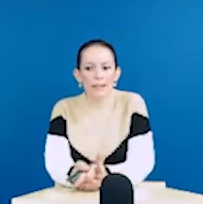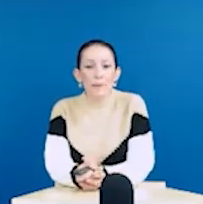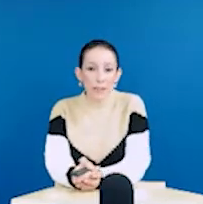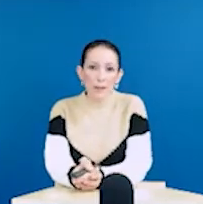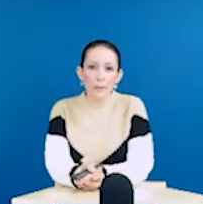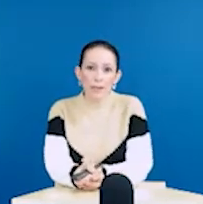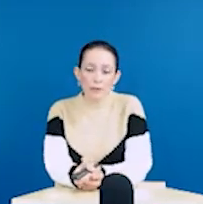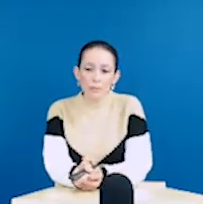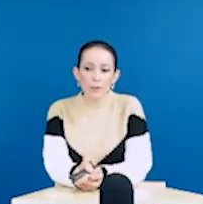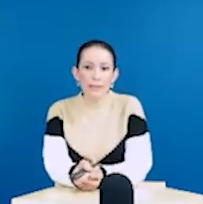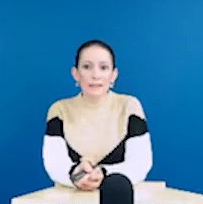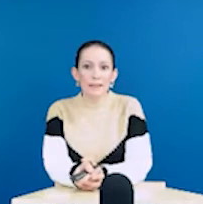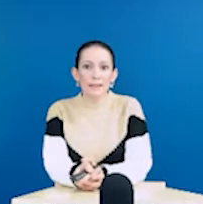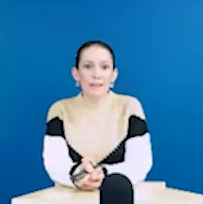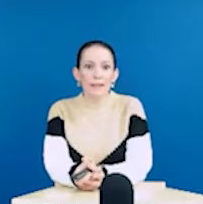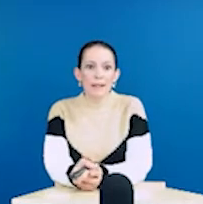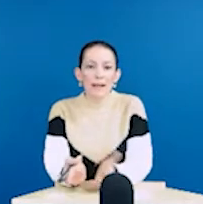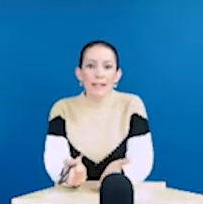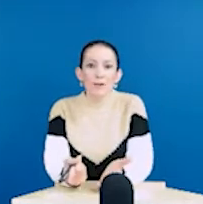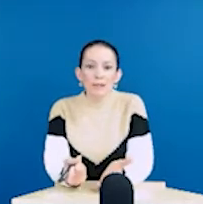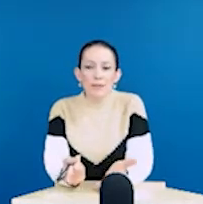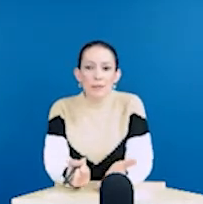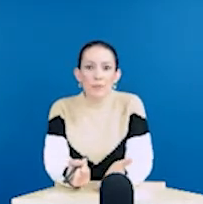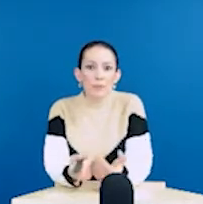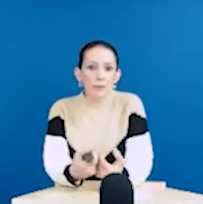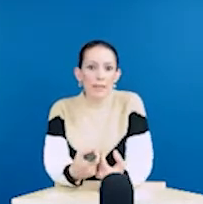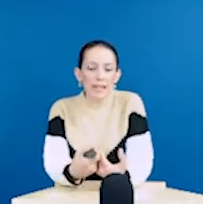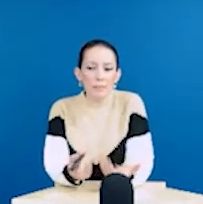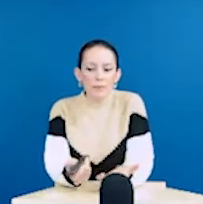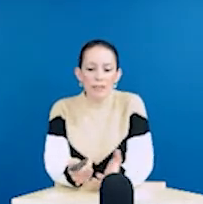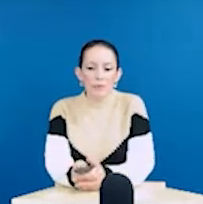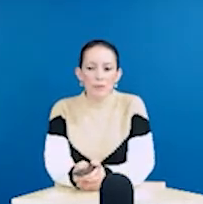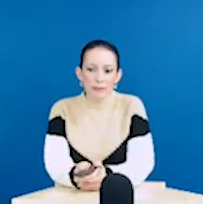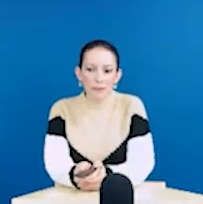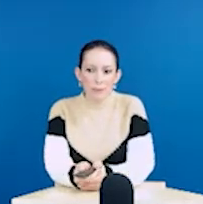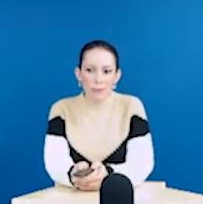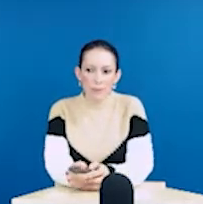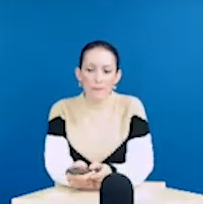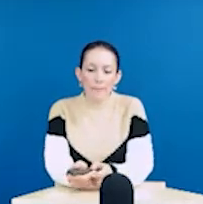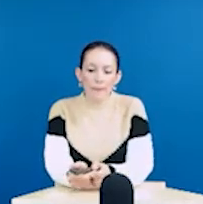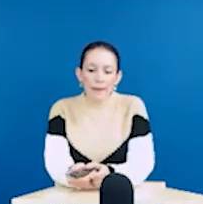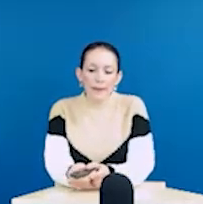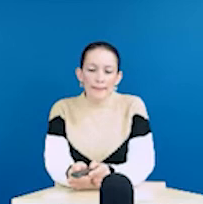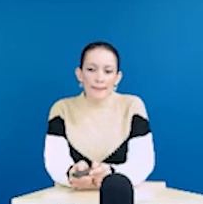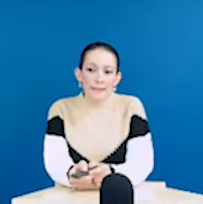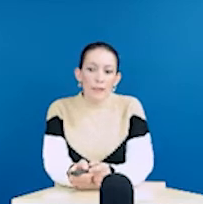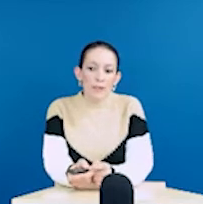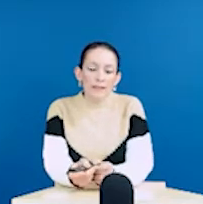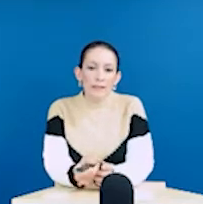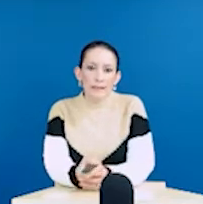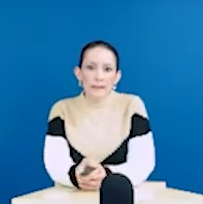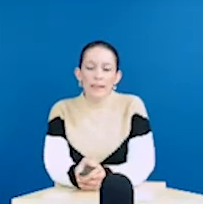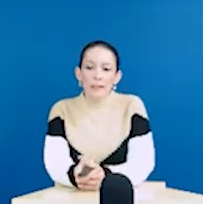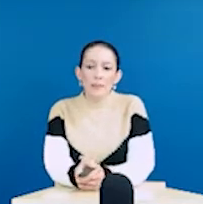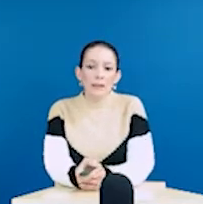cómo es, para que ellos puedan entender a qué nos referimos cuando queremos de que nos expresen un dolor. Este tiene